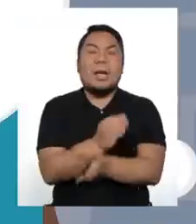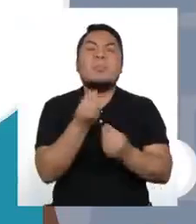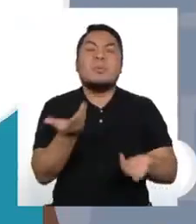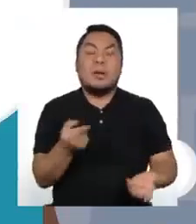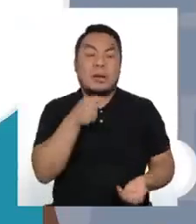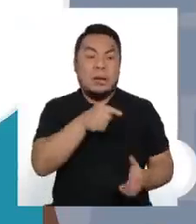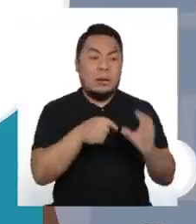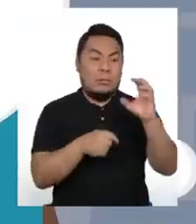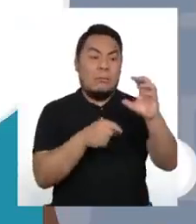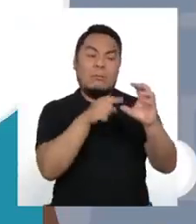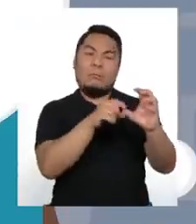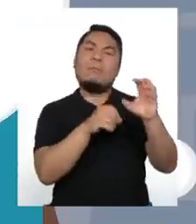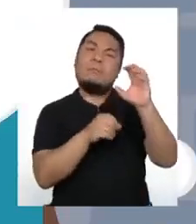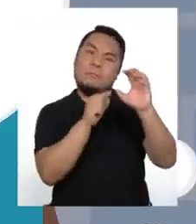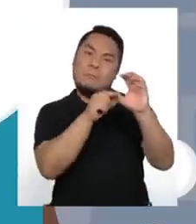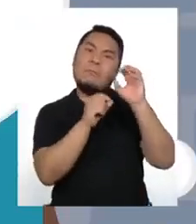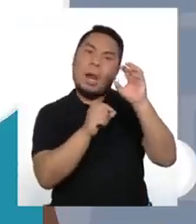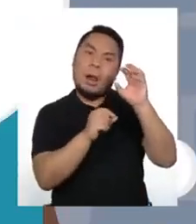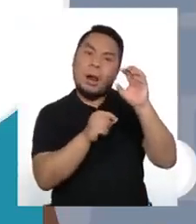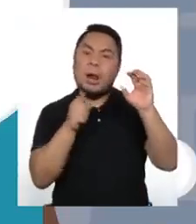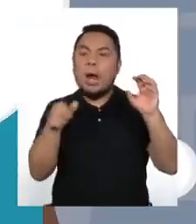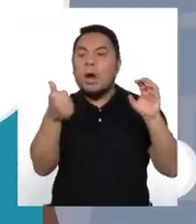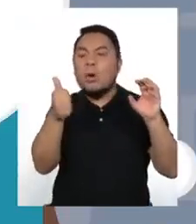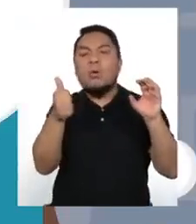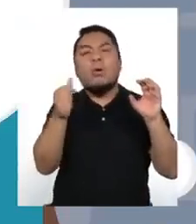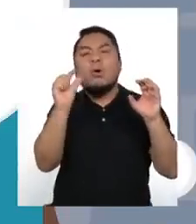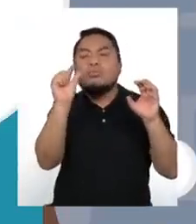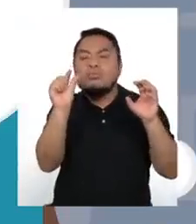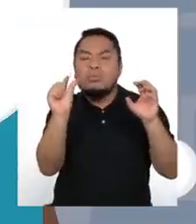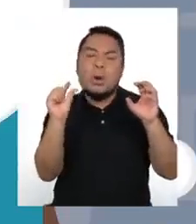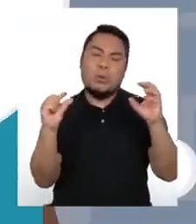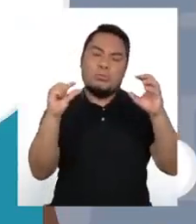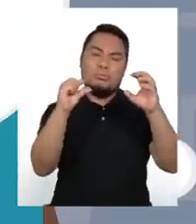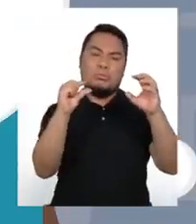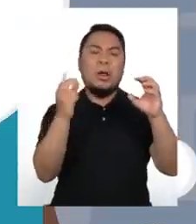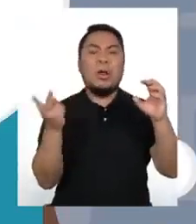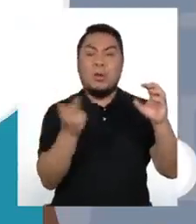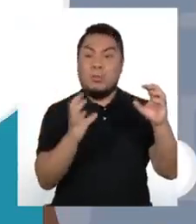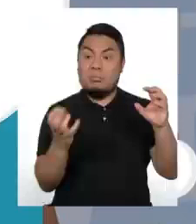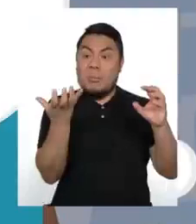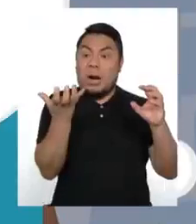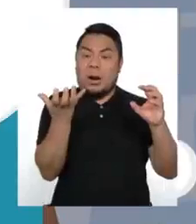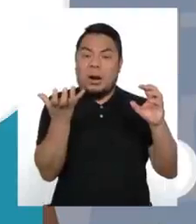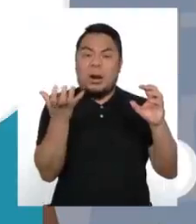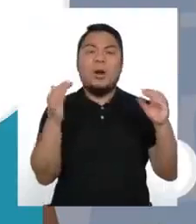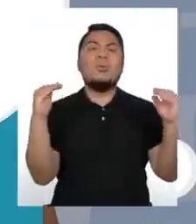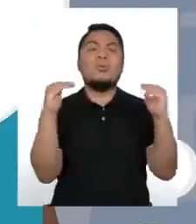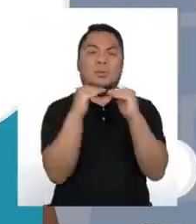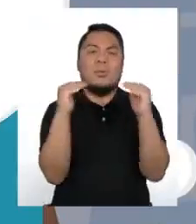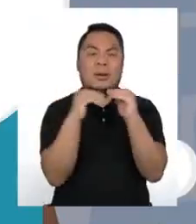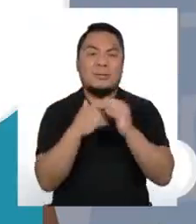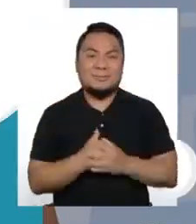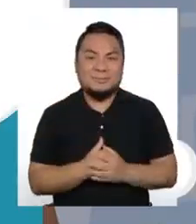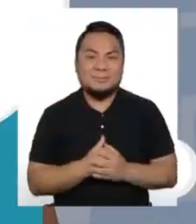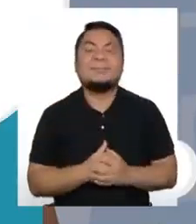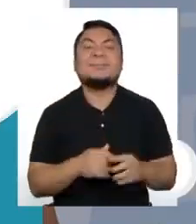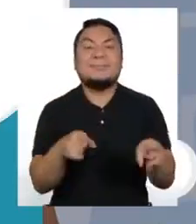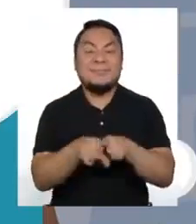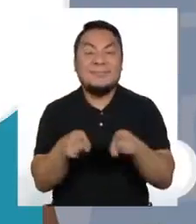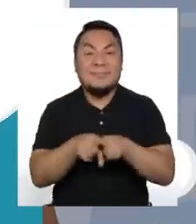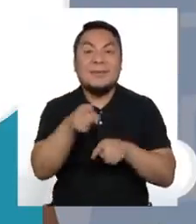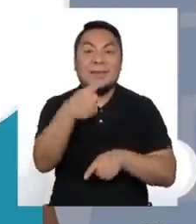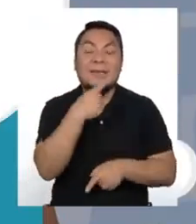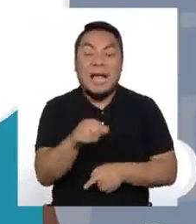el tamaño de las canicas es lo que le da mayor o menor valor. También podemos decir que